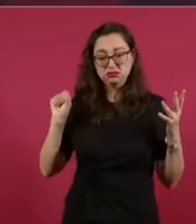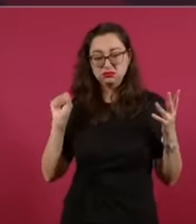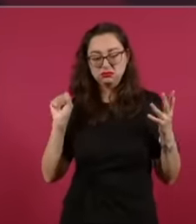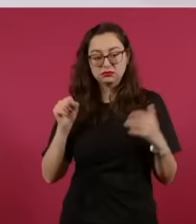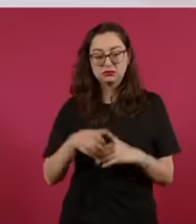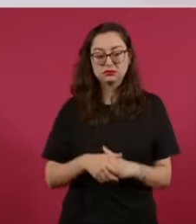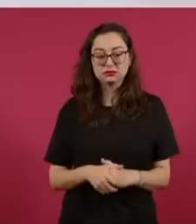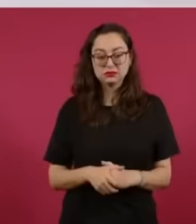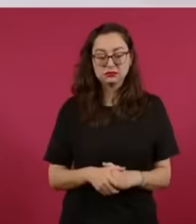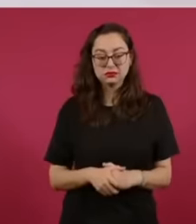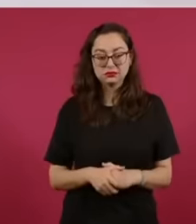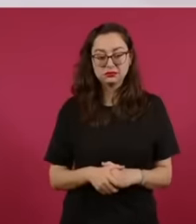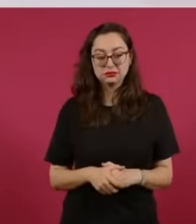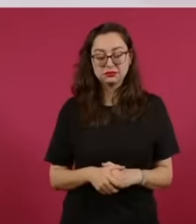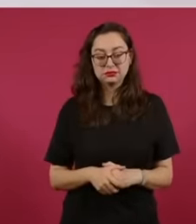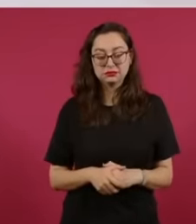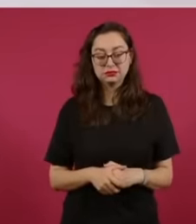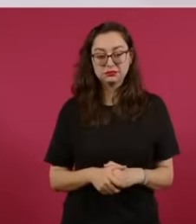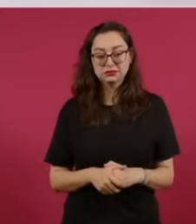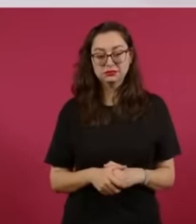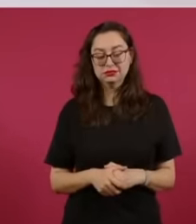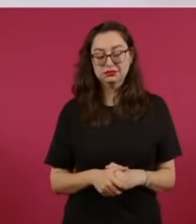y uno